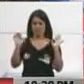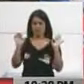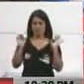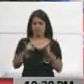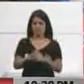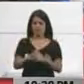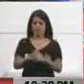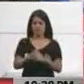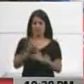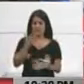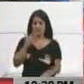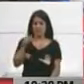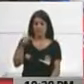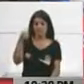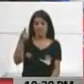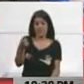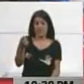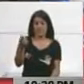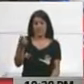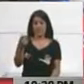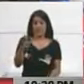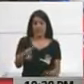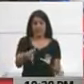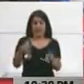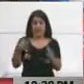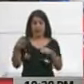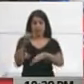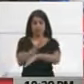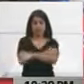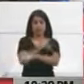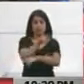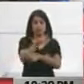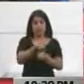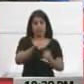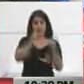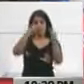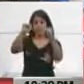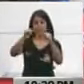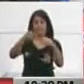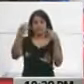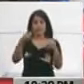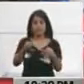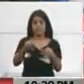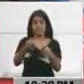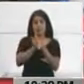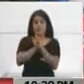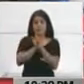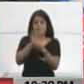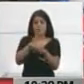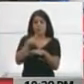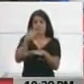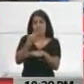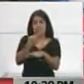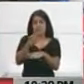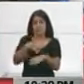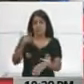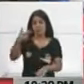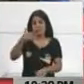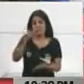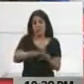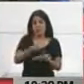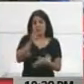Si mañana gobierna la derecha y su hijo sale a protestar, ruégale a Dios porque regrese vivo a su casa, porque